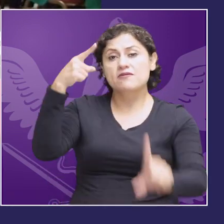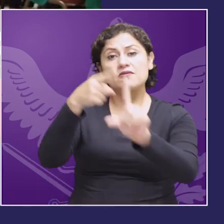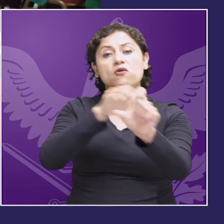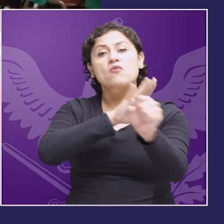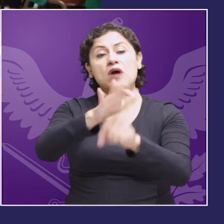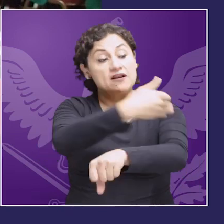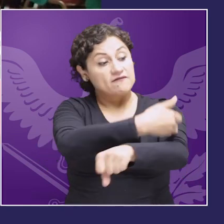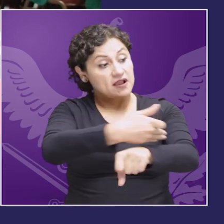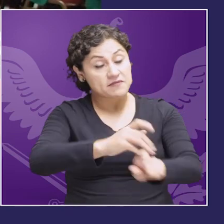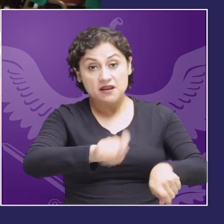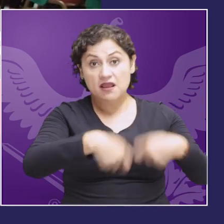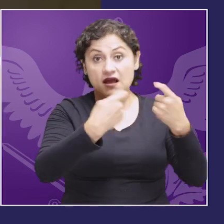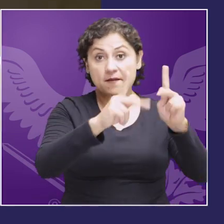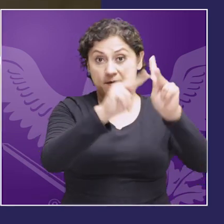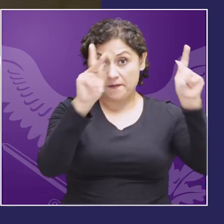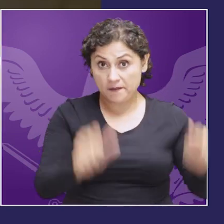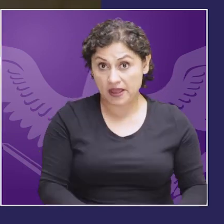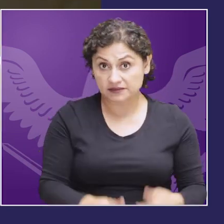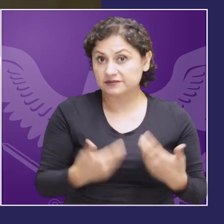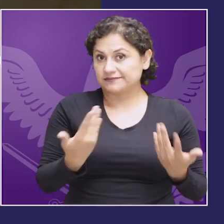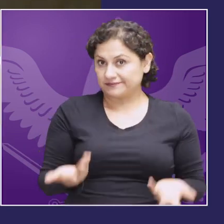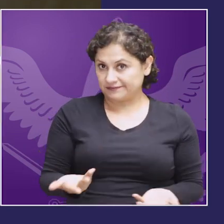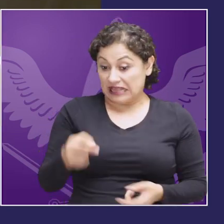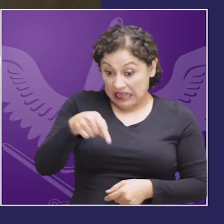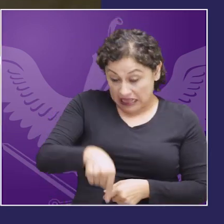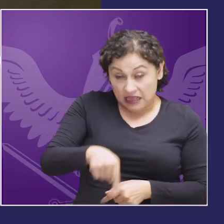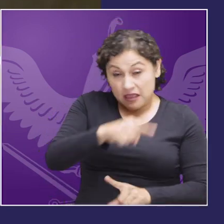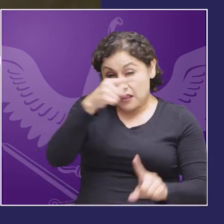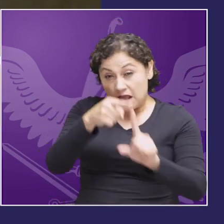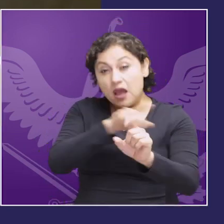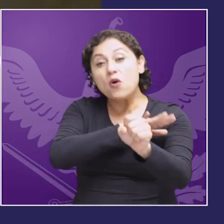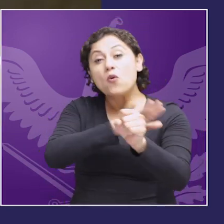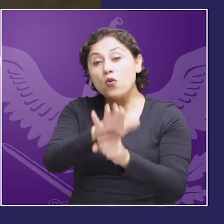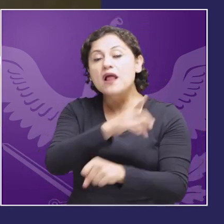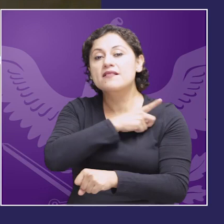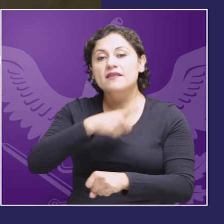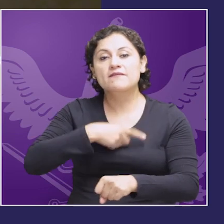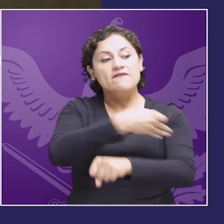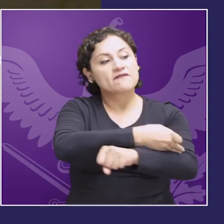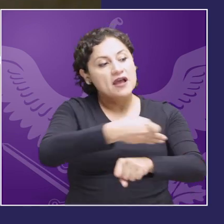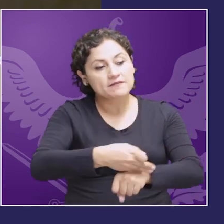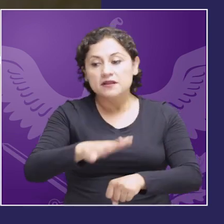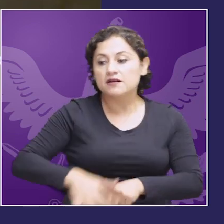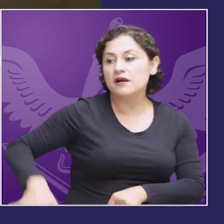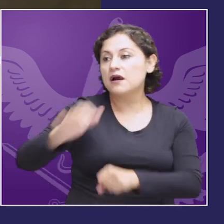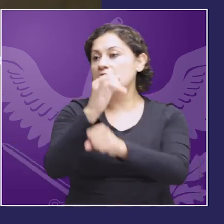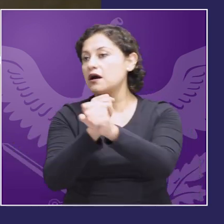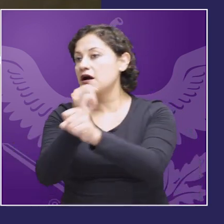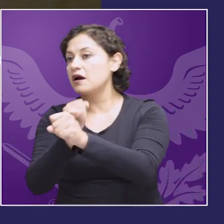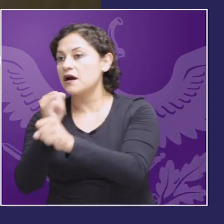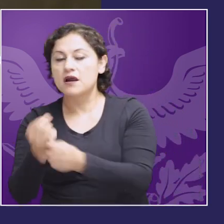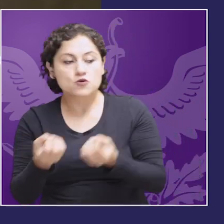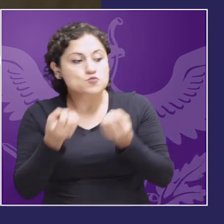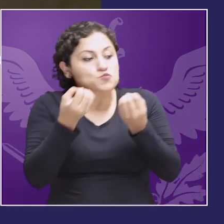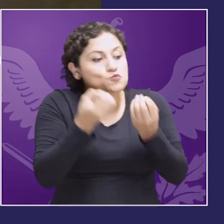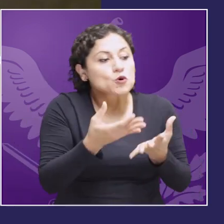y a la pacificación y a darle paz a las familias, que es lo que debería ser el objeto del derecho penal. Si creemos que el